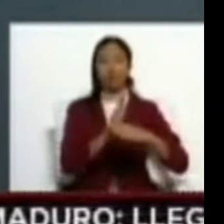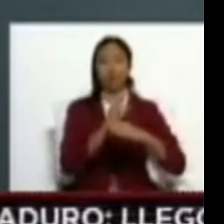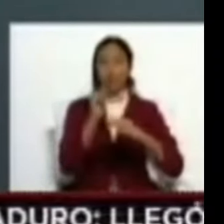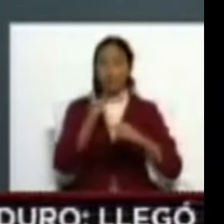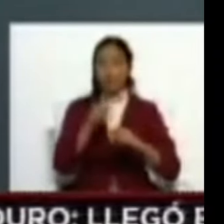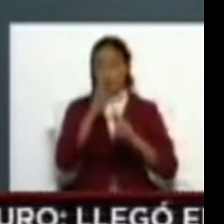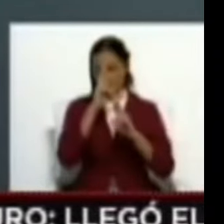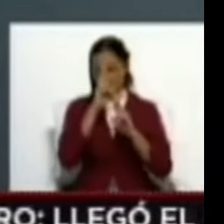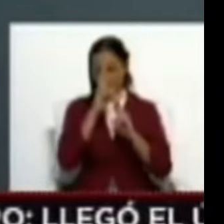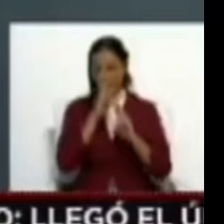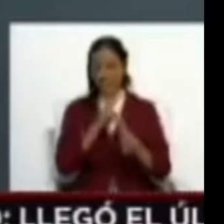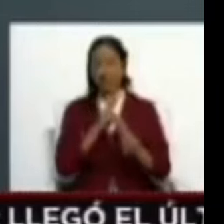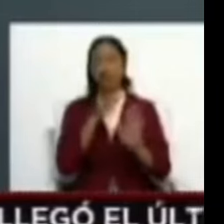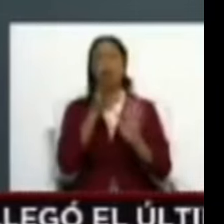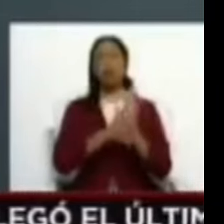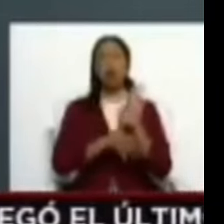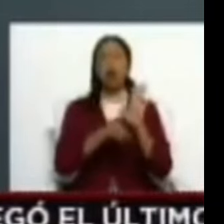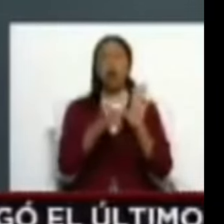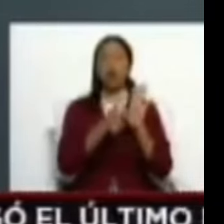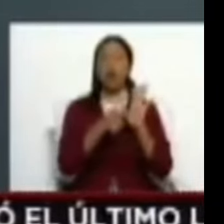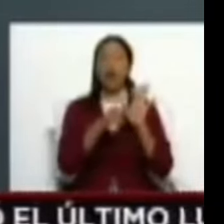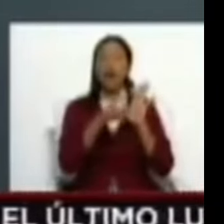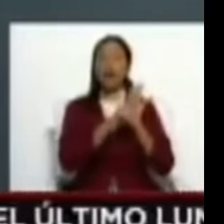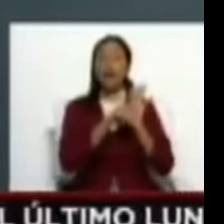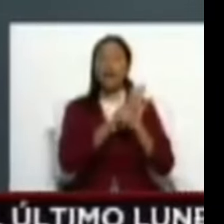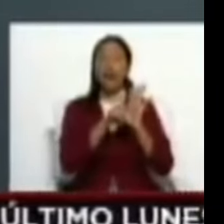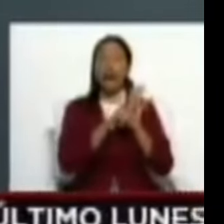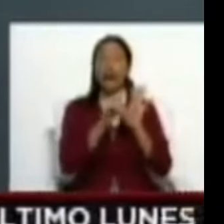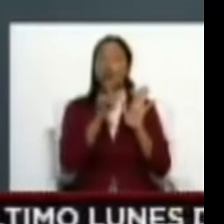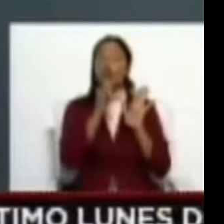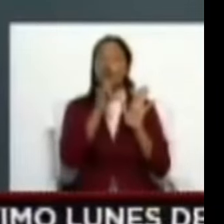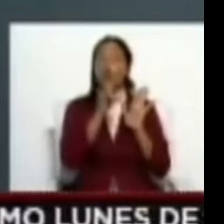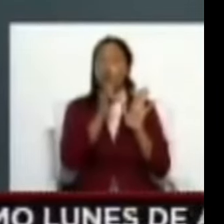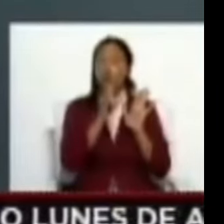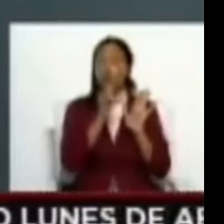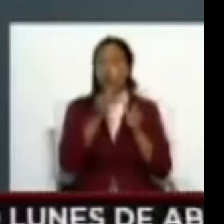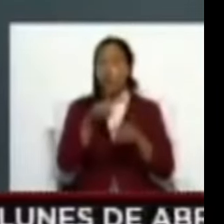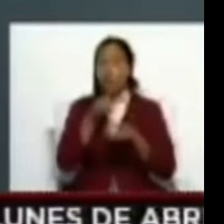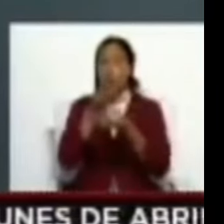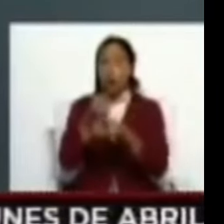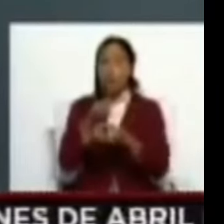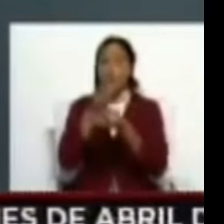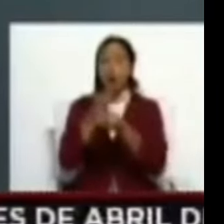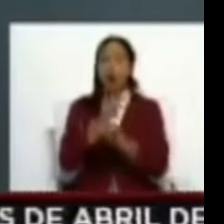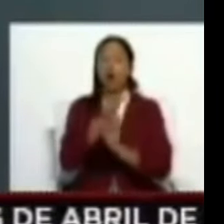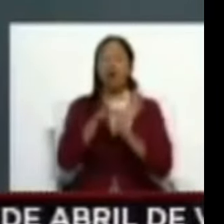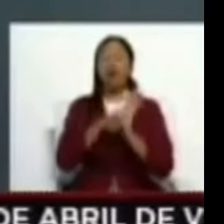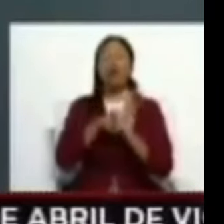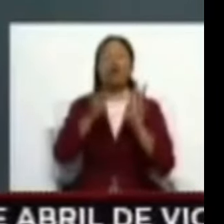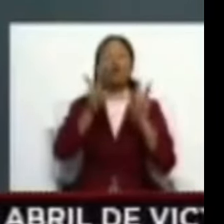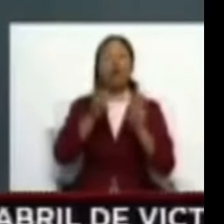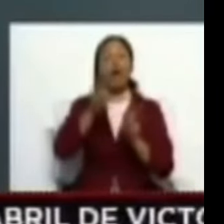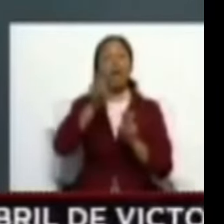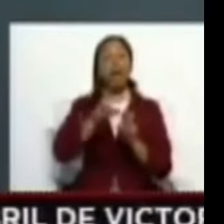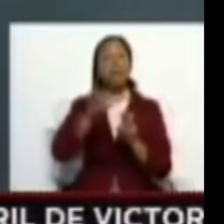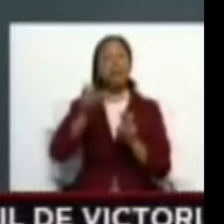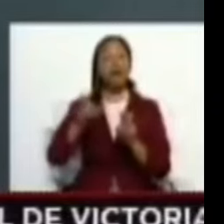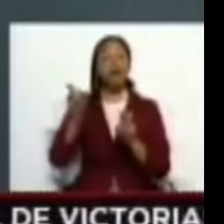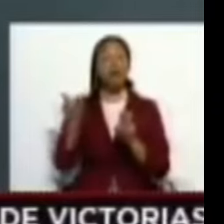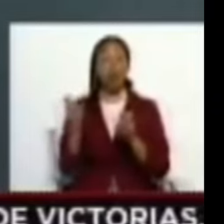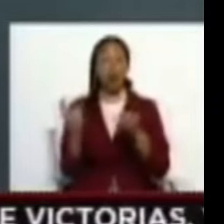respetuoso de la reserva legal, porque los datos que nos ha dado, que nos ha aportado de nuevos actores,